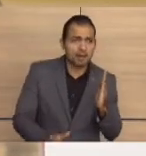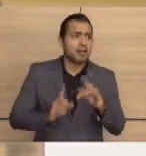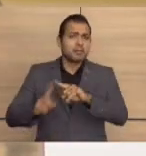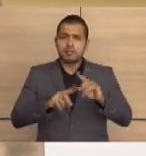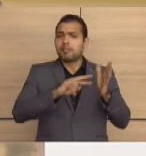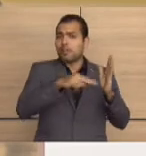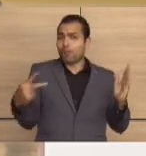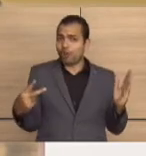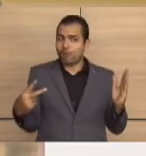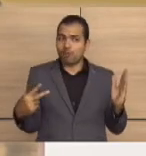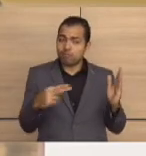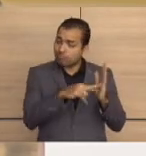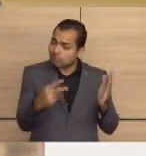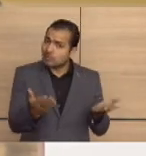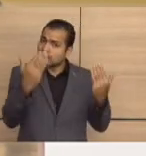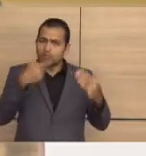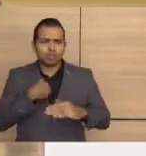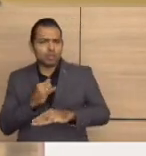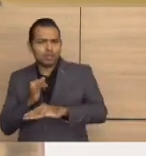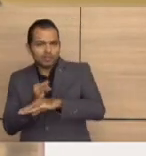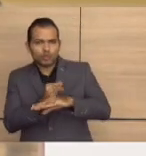las instituciones deben pensar cómo llegar